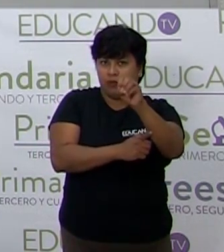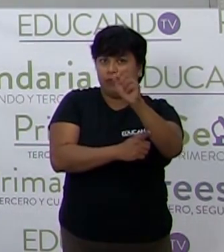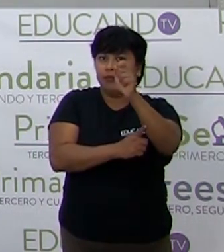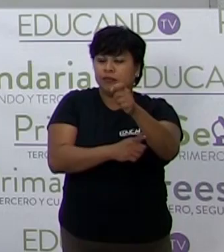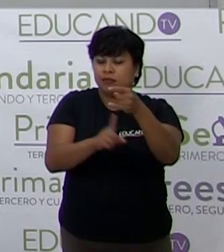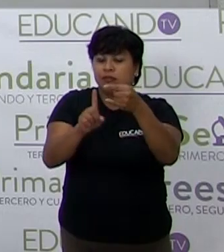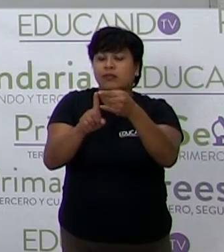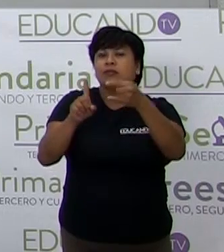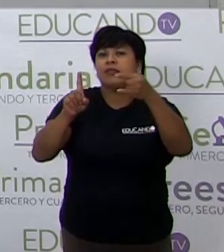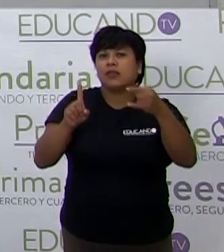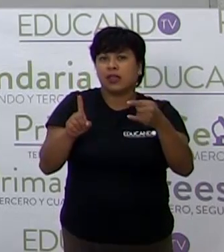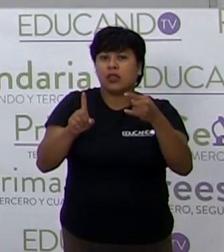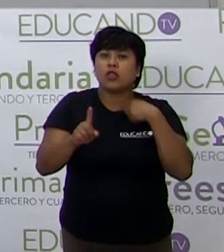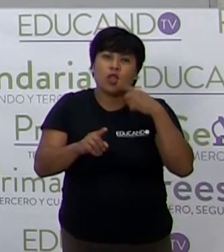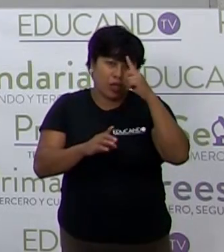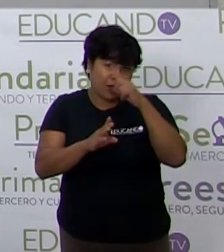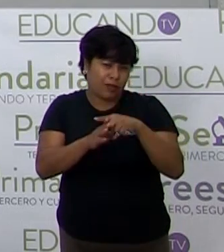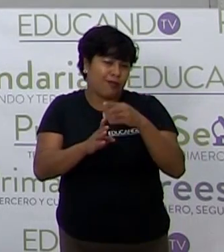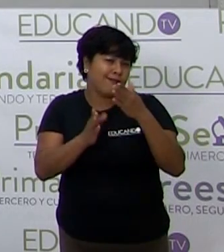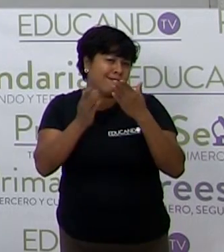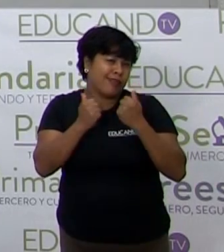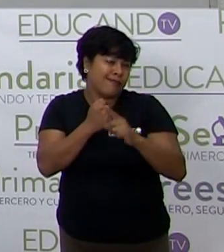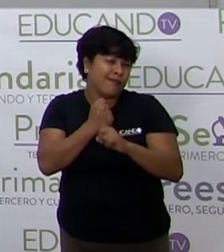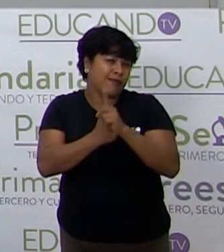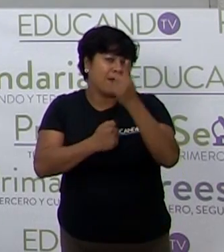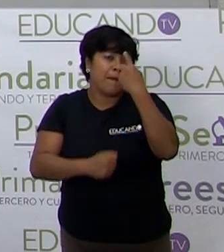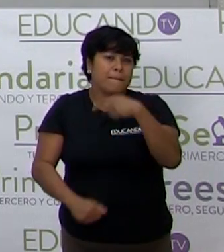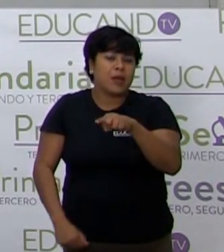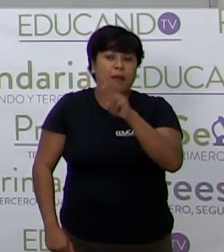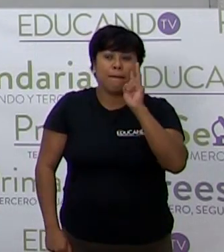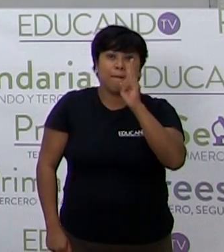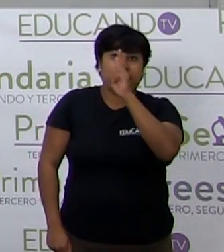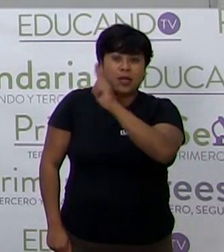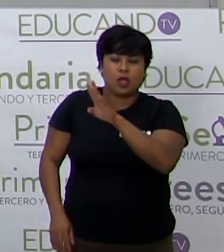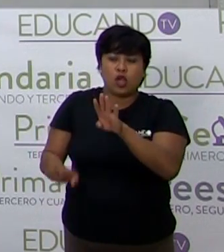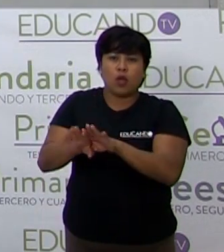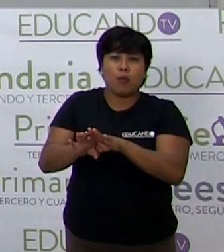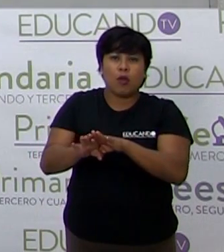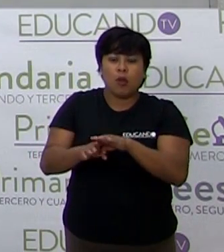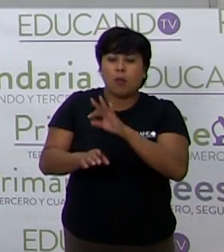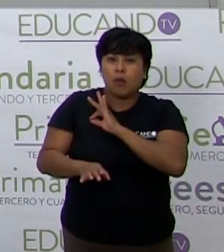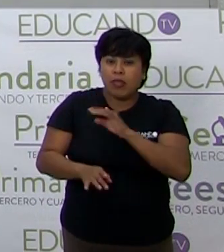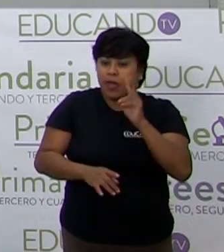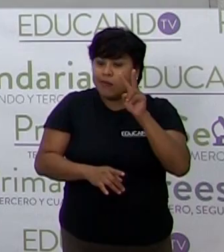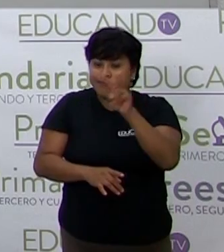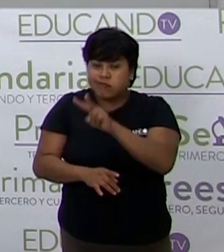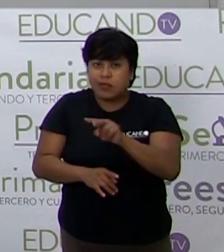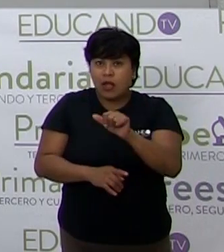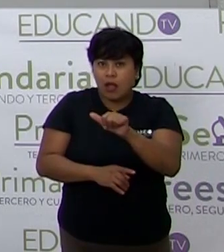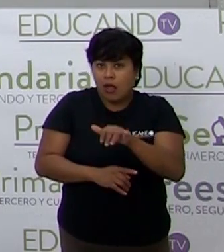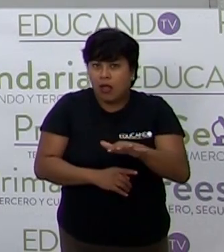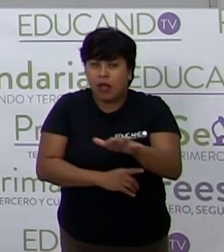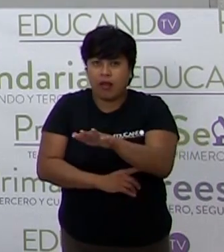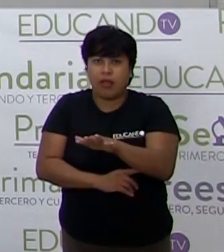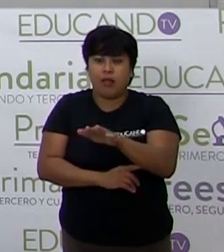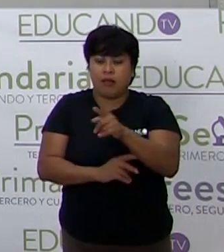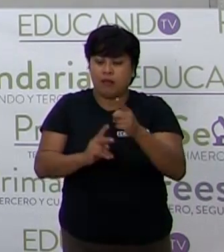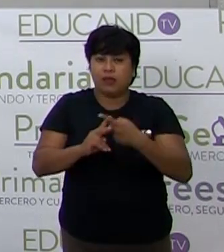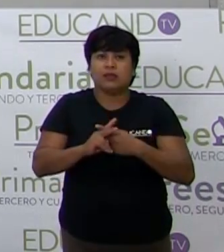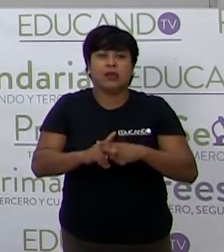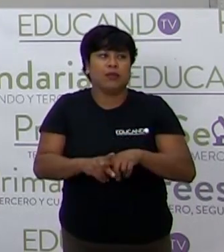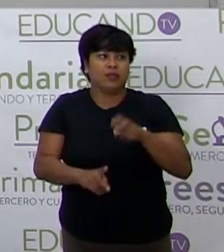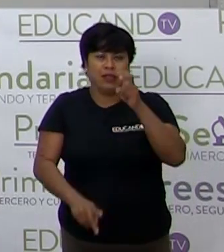Y creo que no tenemos ningún problema para calcular el área de un rectángulo. Vamos a partir de esta figura